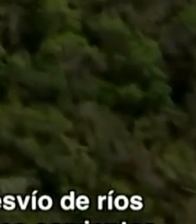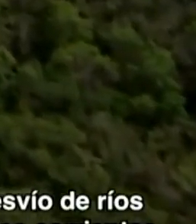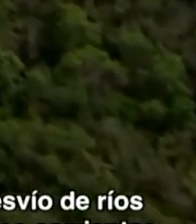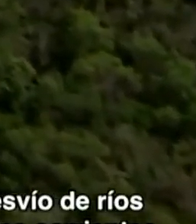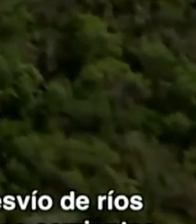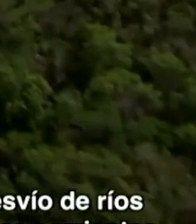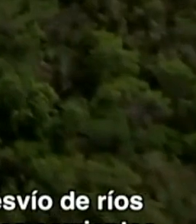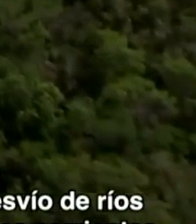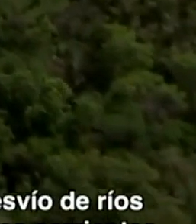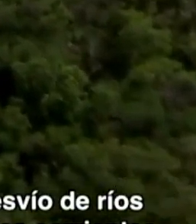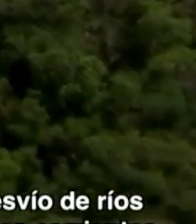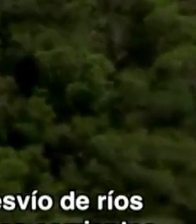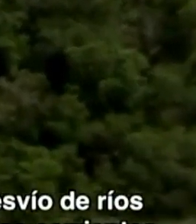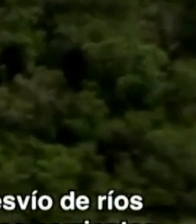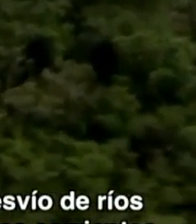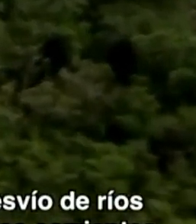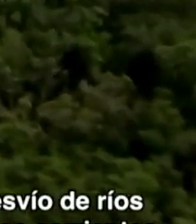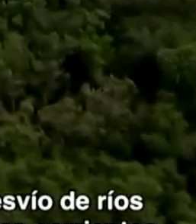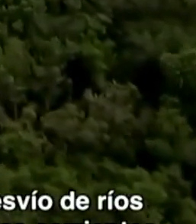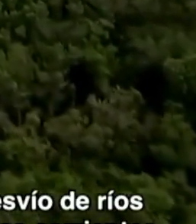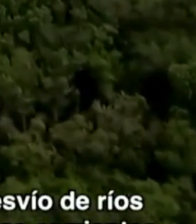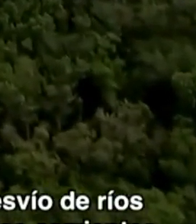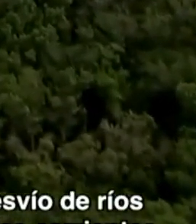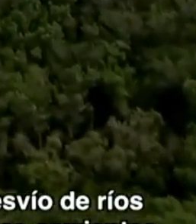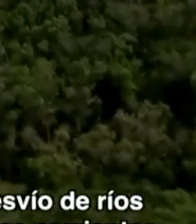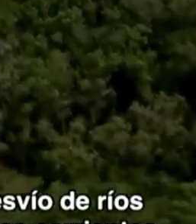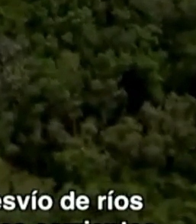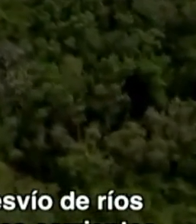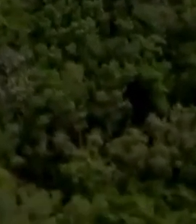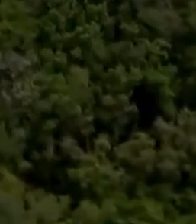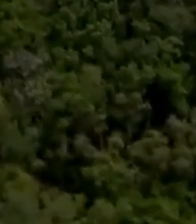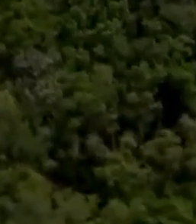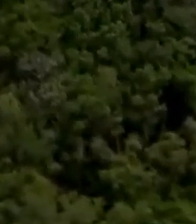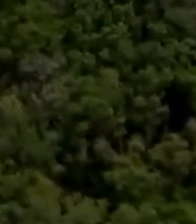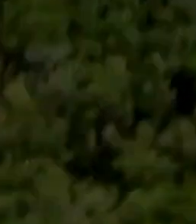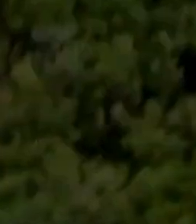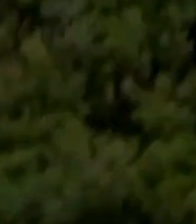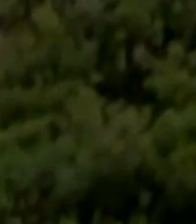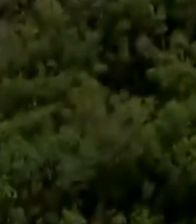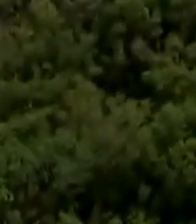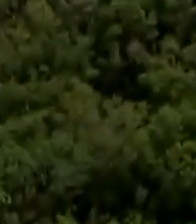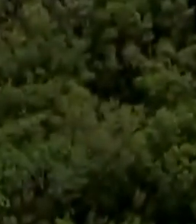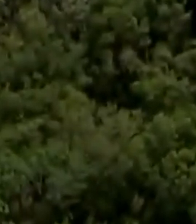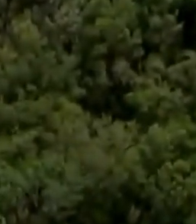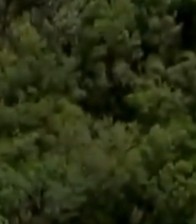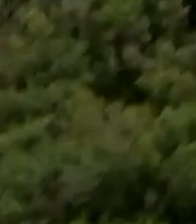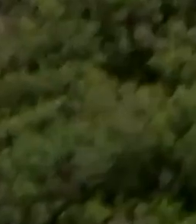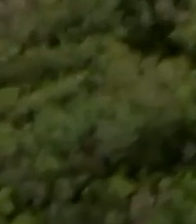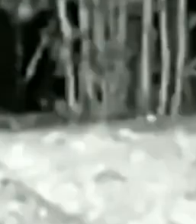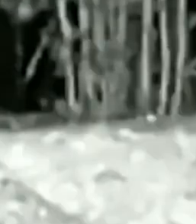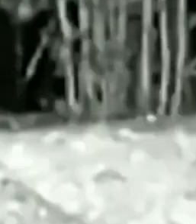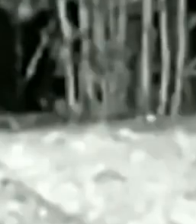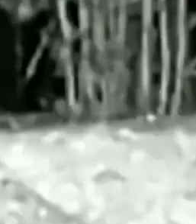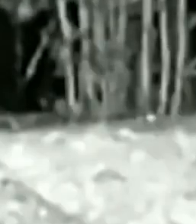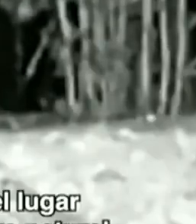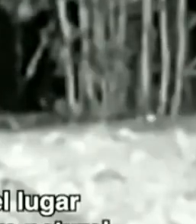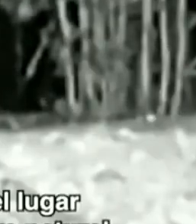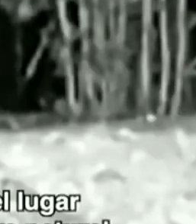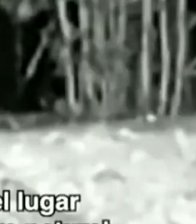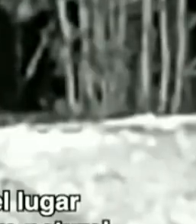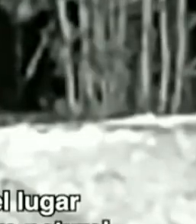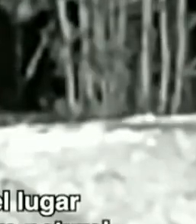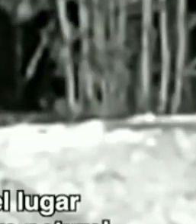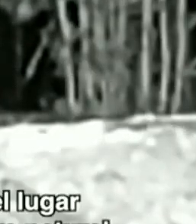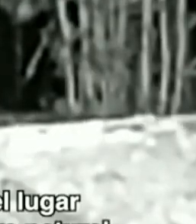ríos subterráneos y la retención ilegal de agua que alteró las corrientes, lo que trastocó todo el ecosistema.